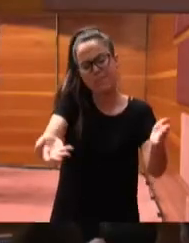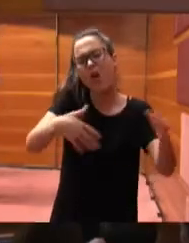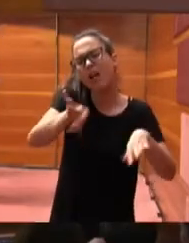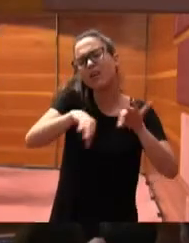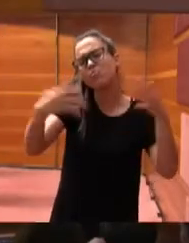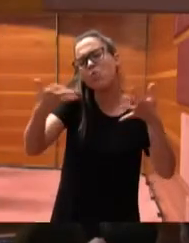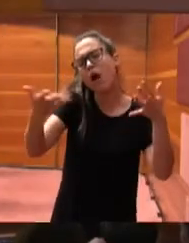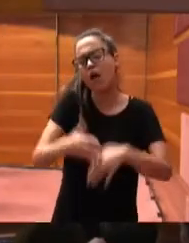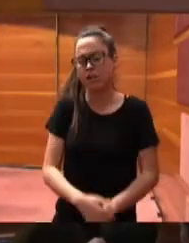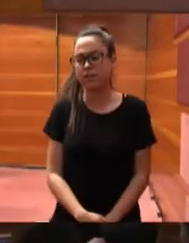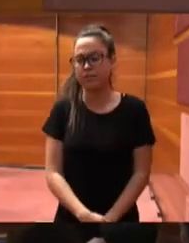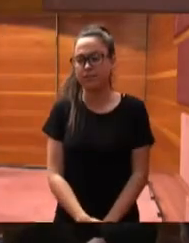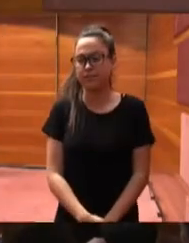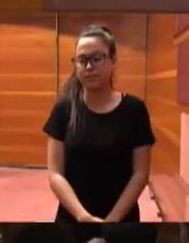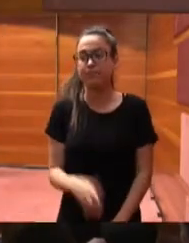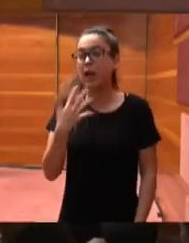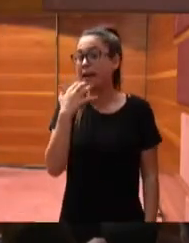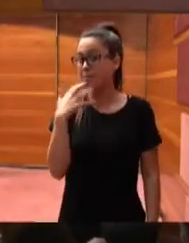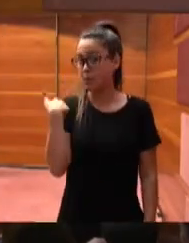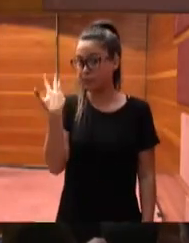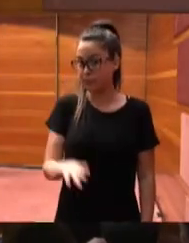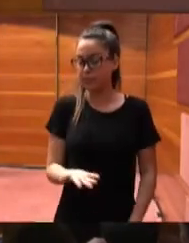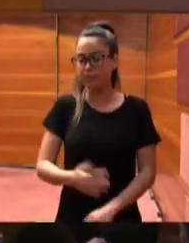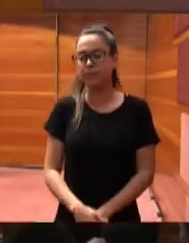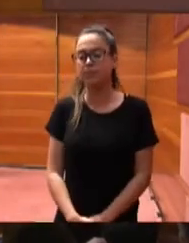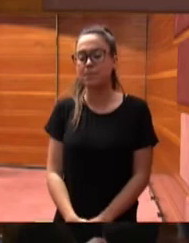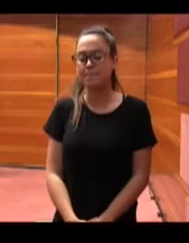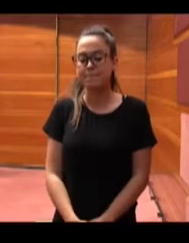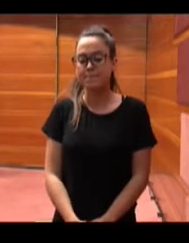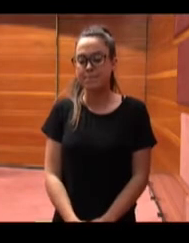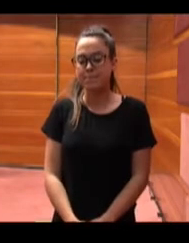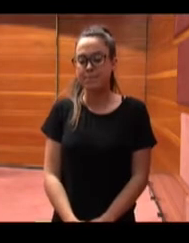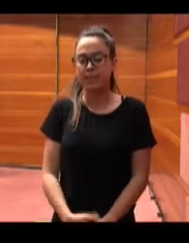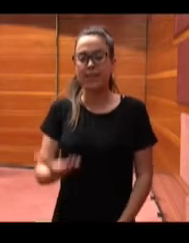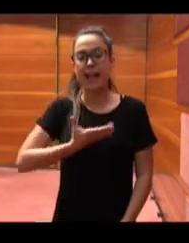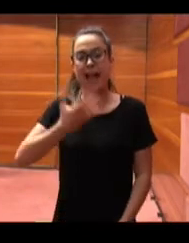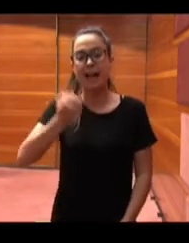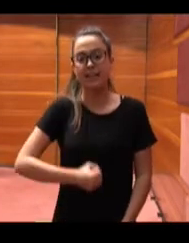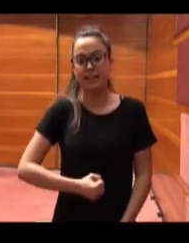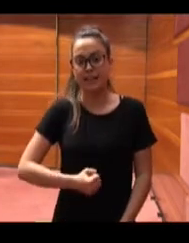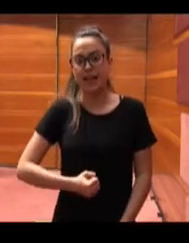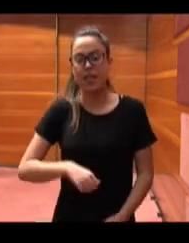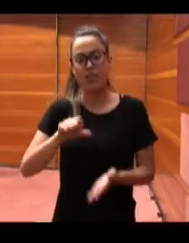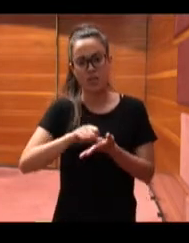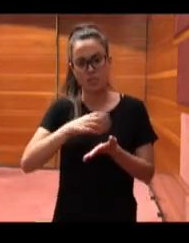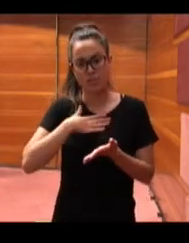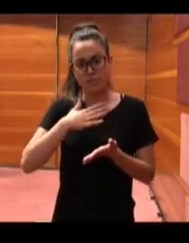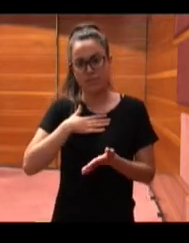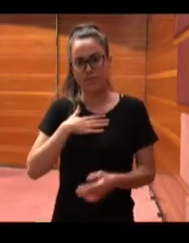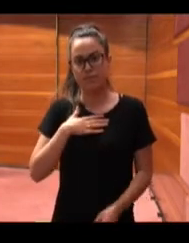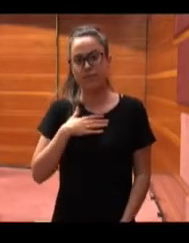os voy a poner un ejemplo de el que fue alcalde de mi ciudad durante muchísimos años.